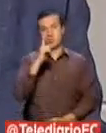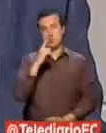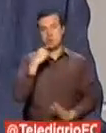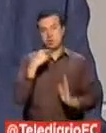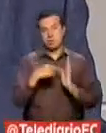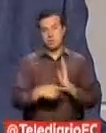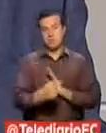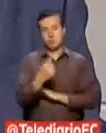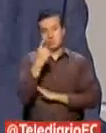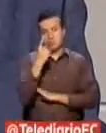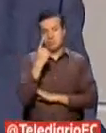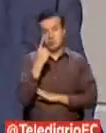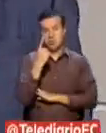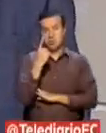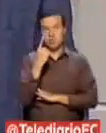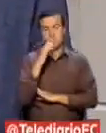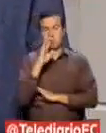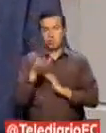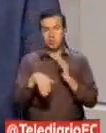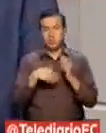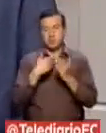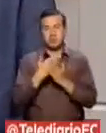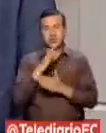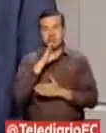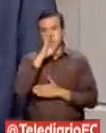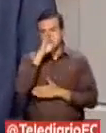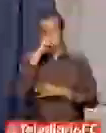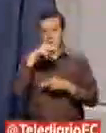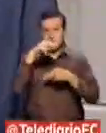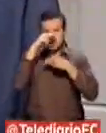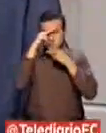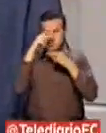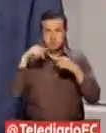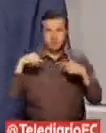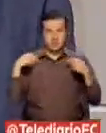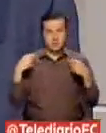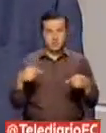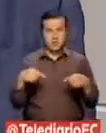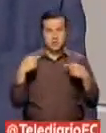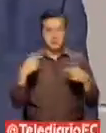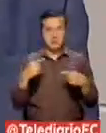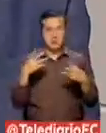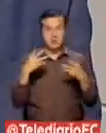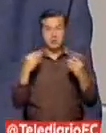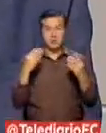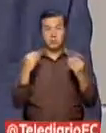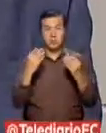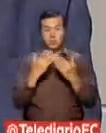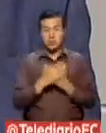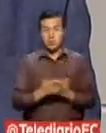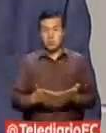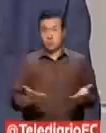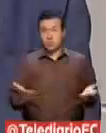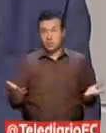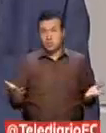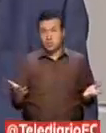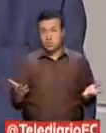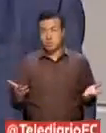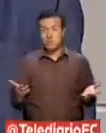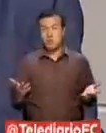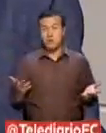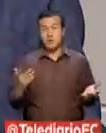ejemplo. Todos estamos en contacto cotidianamente con demostraciones y modelos del